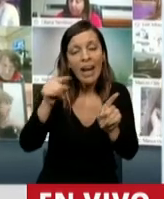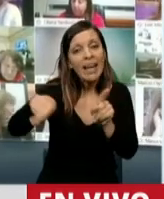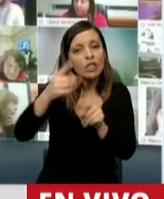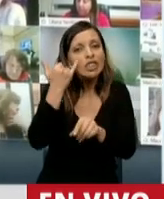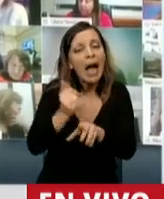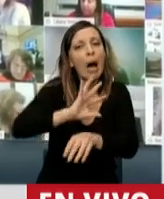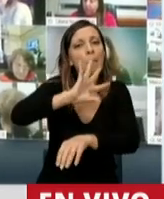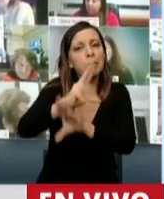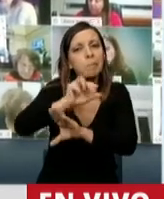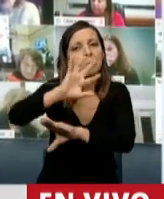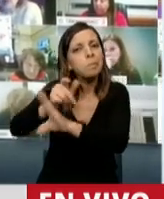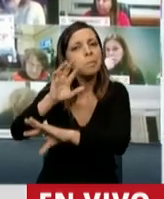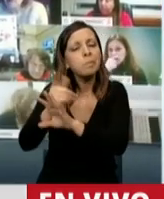sido